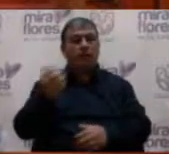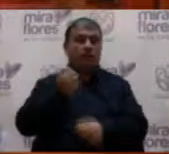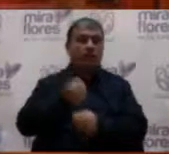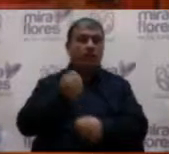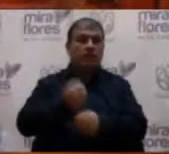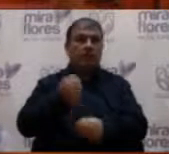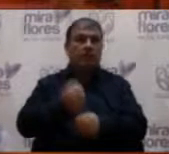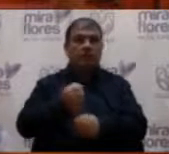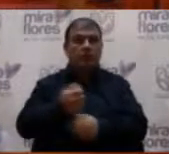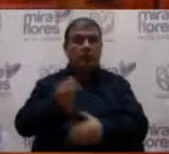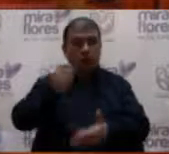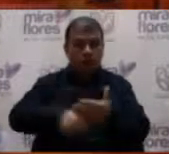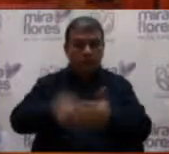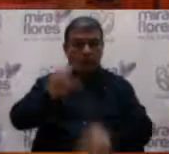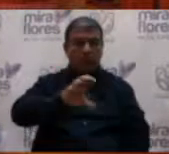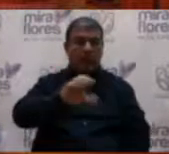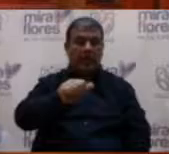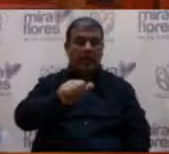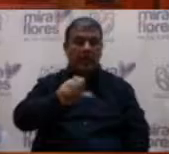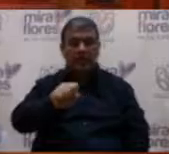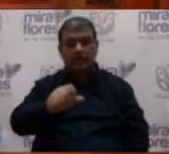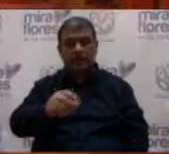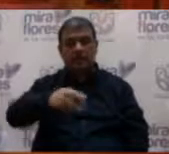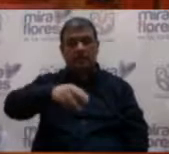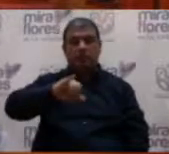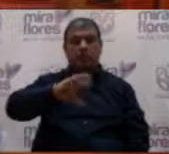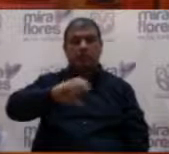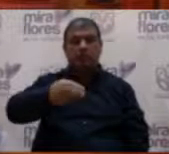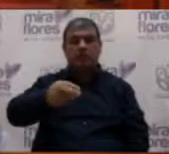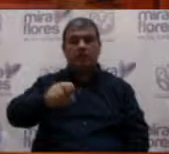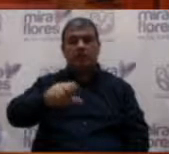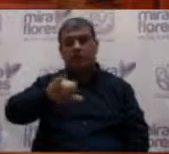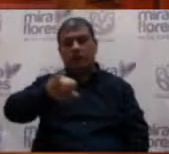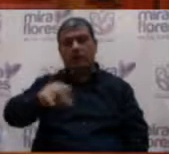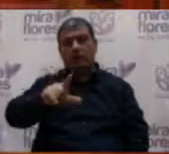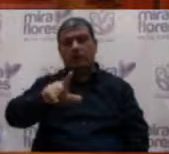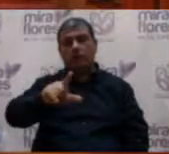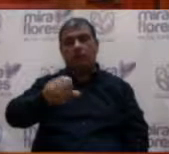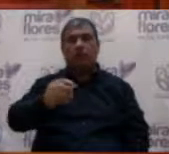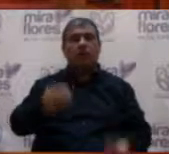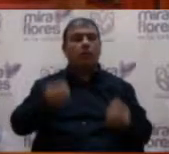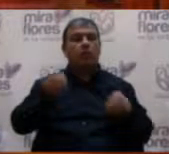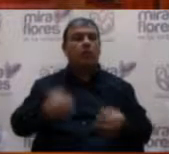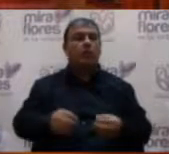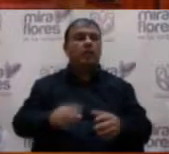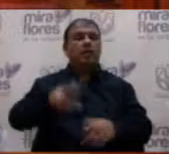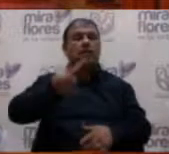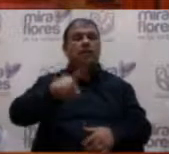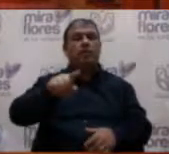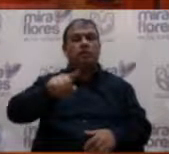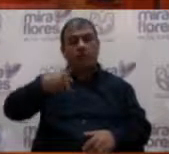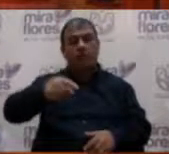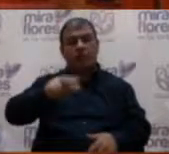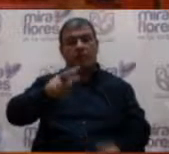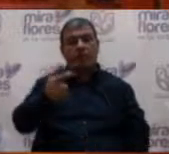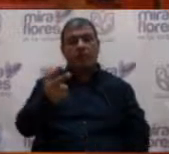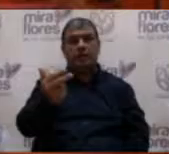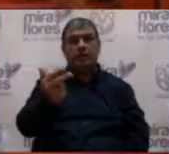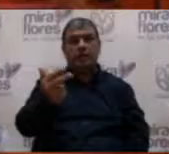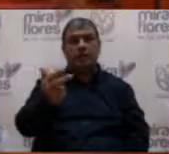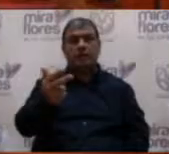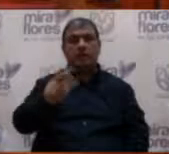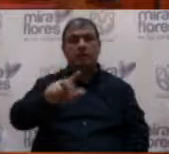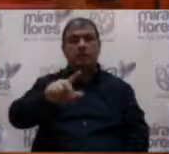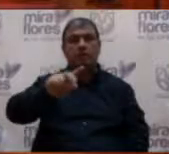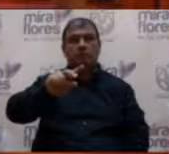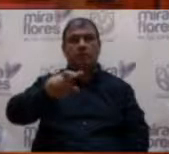contratado bajo la modalidad CAS, Michel Junio Herrera Sotomayor, por el importe de 21.337